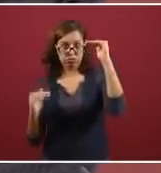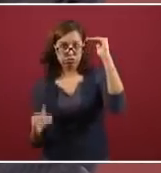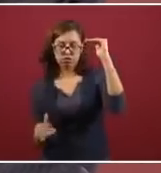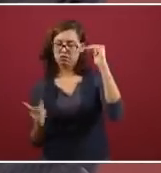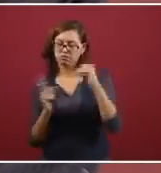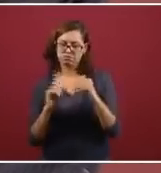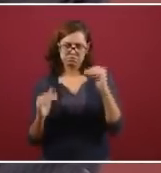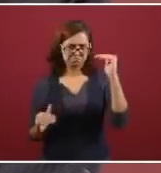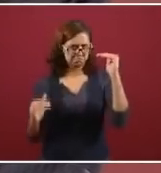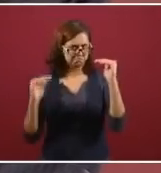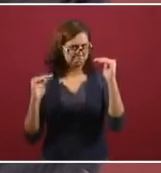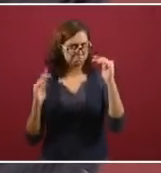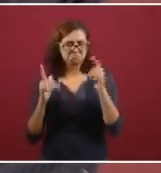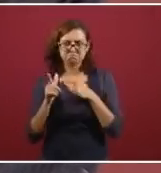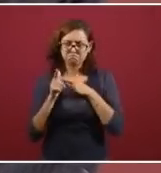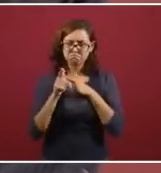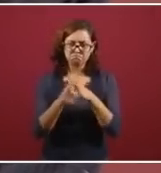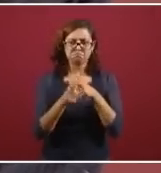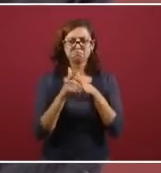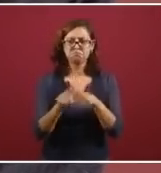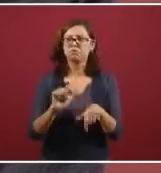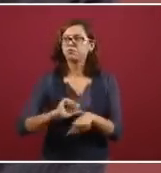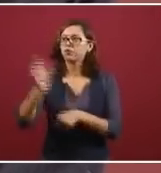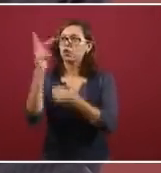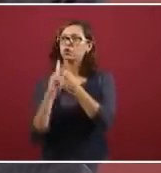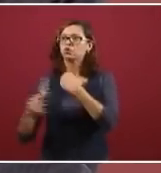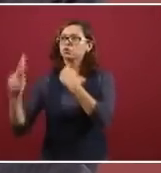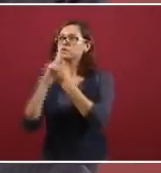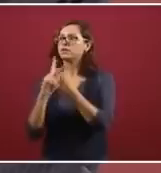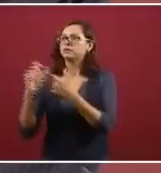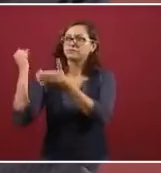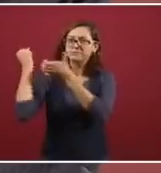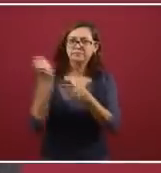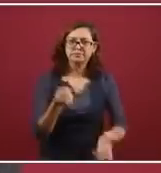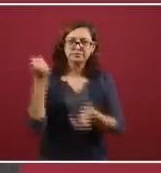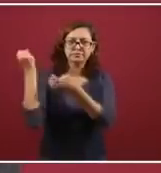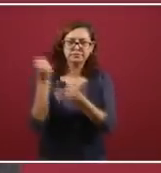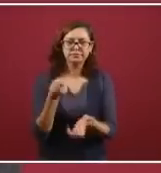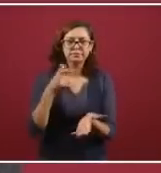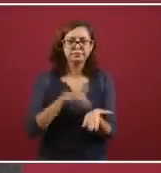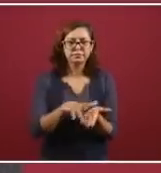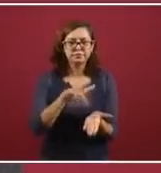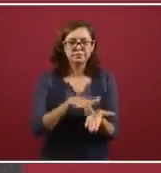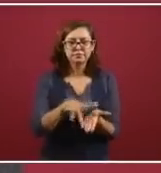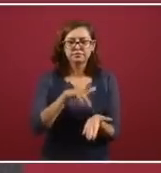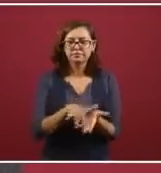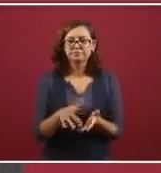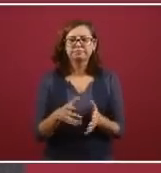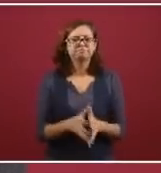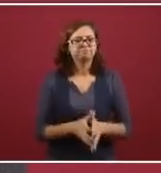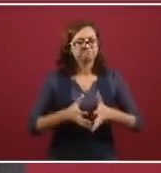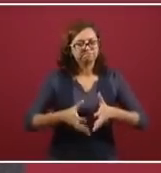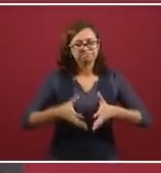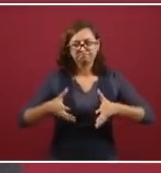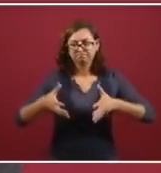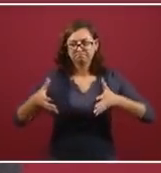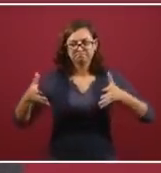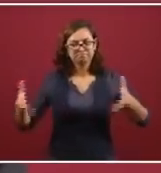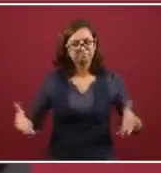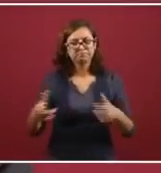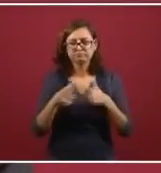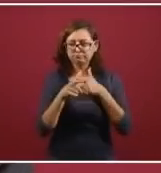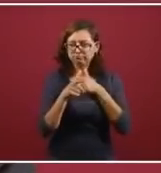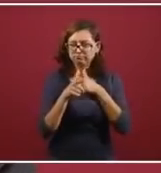llegando la inversión extranjera, que siga creciendo como está